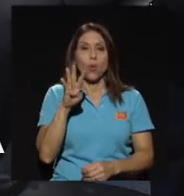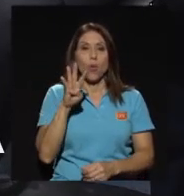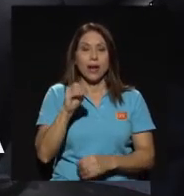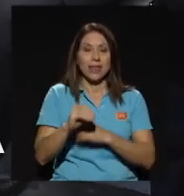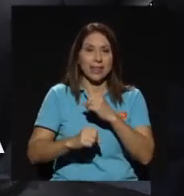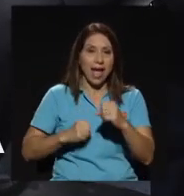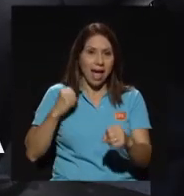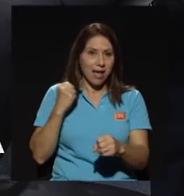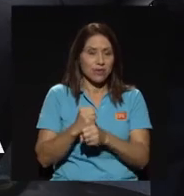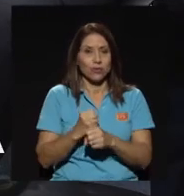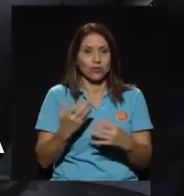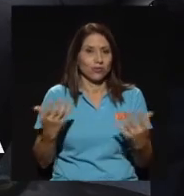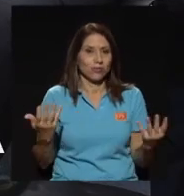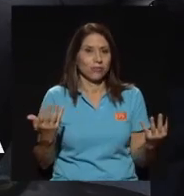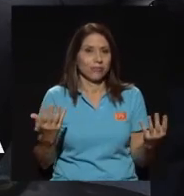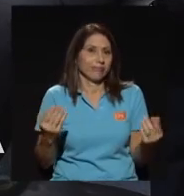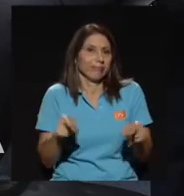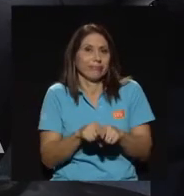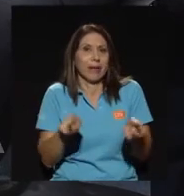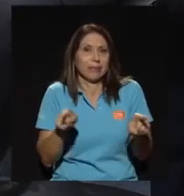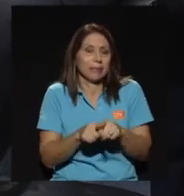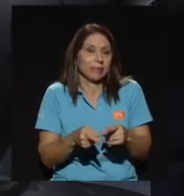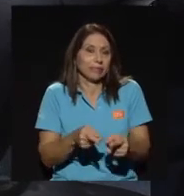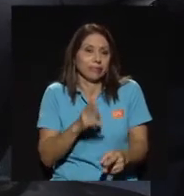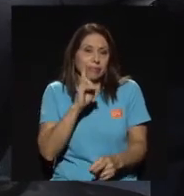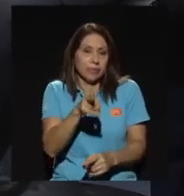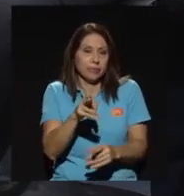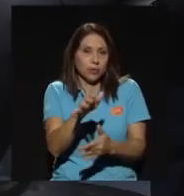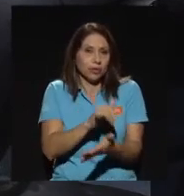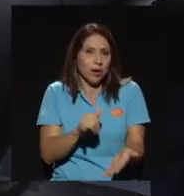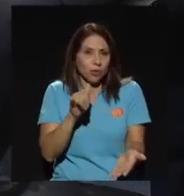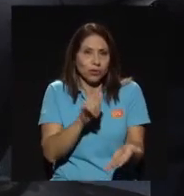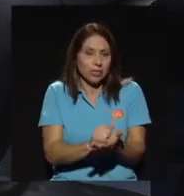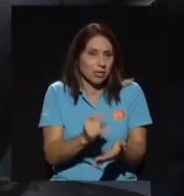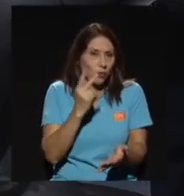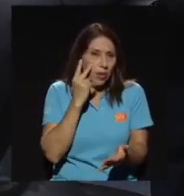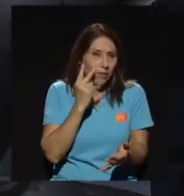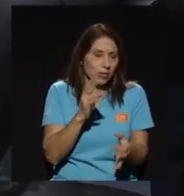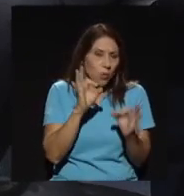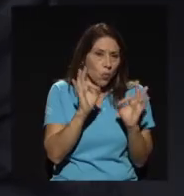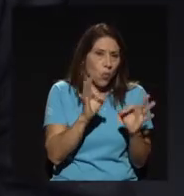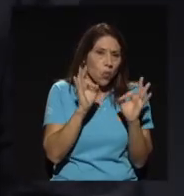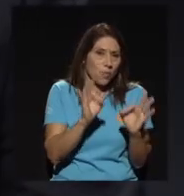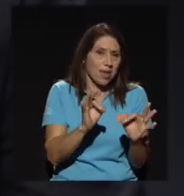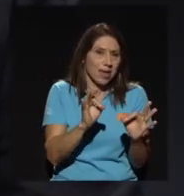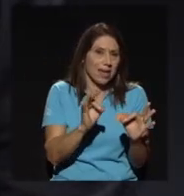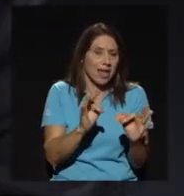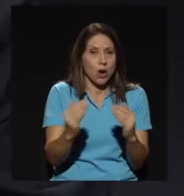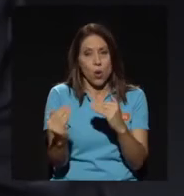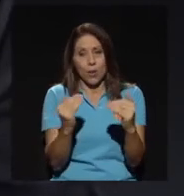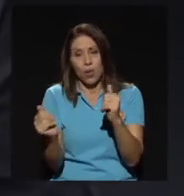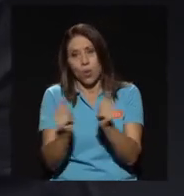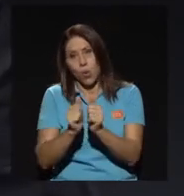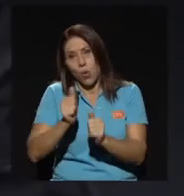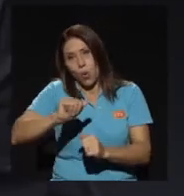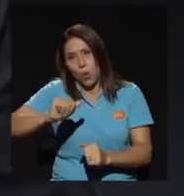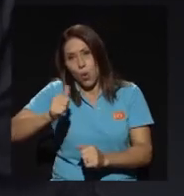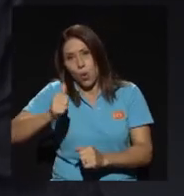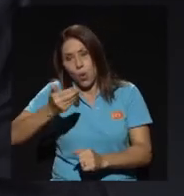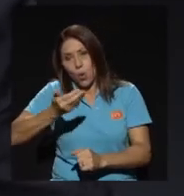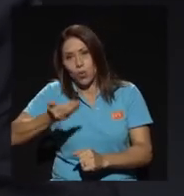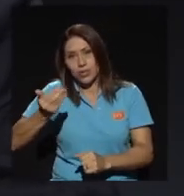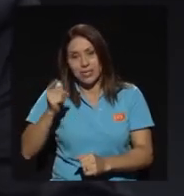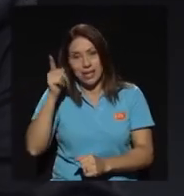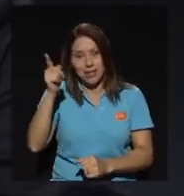hasta san josé se hubiera visto muy bien a la parte de algunas claras lo que pasa es que ahí pues